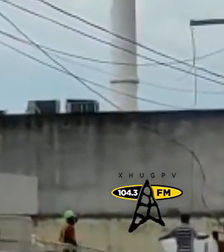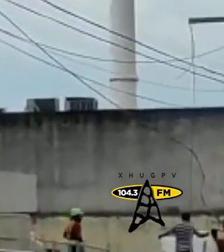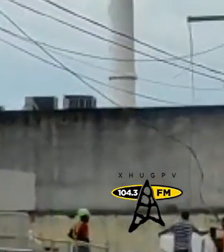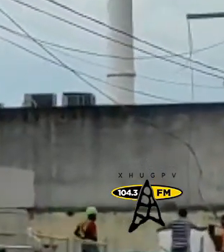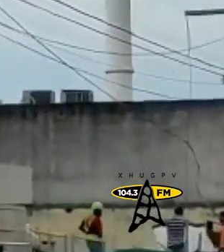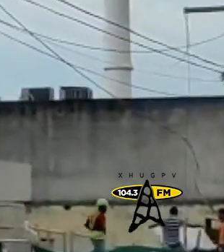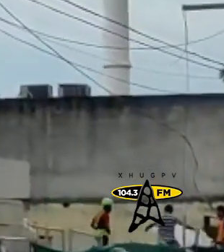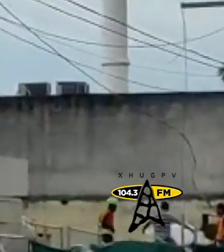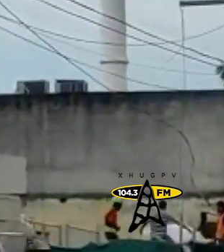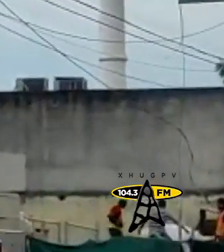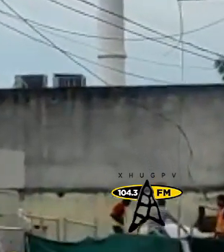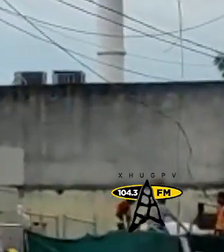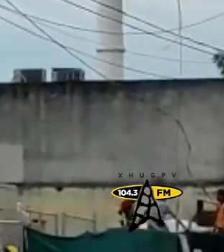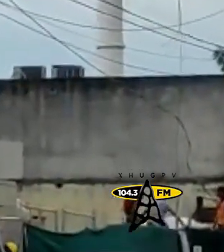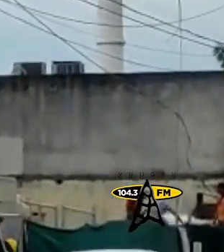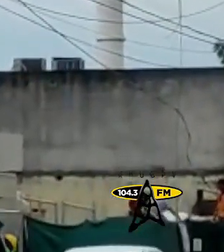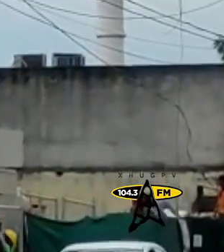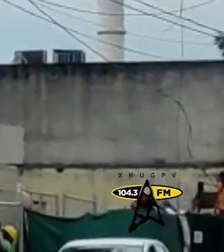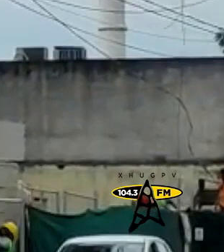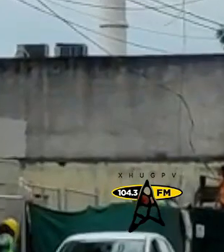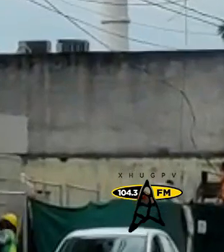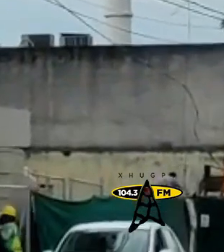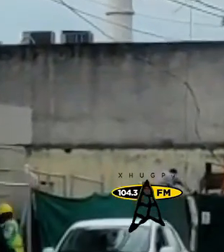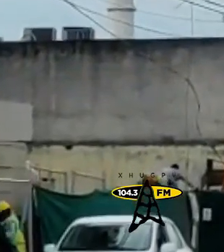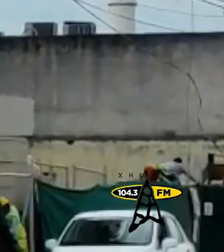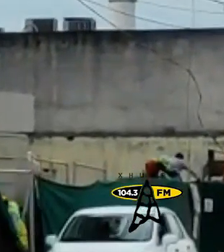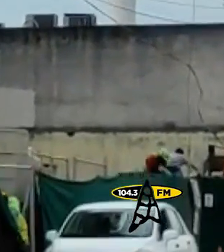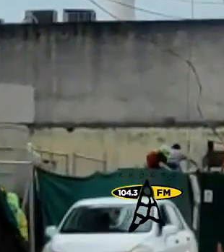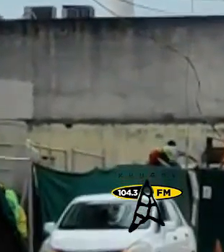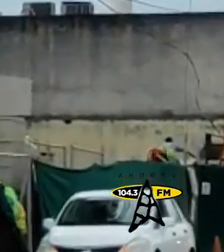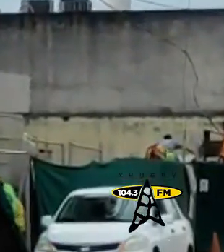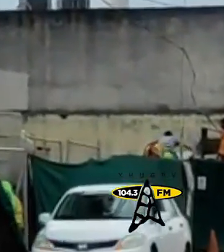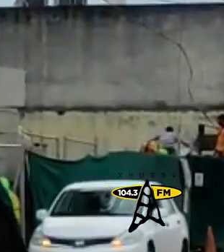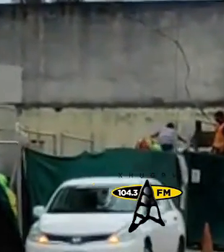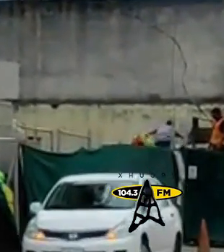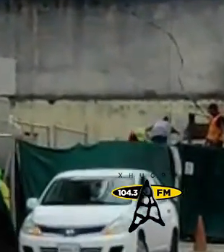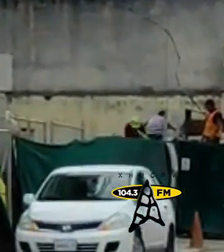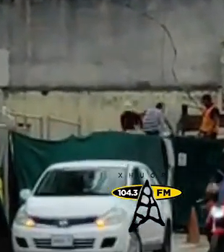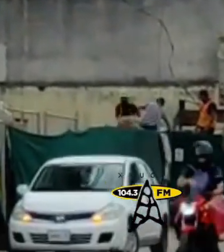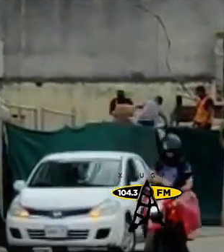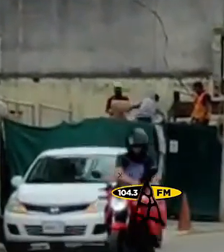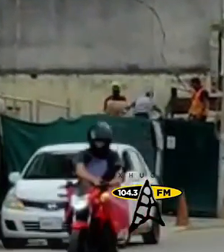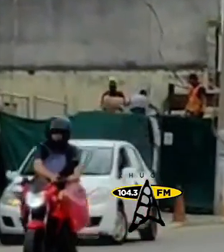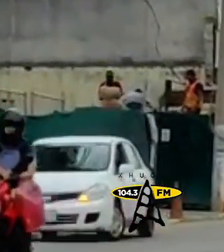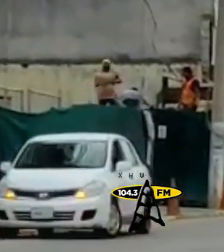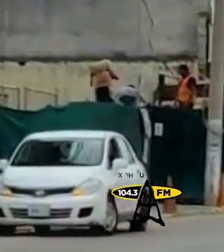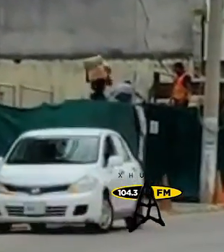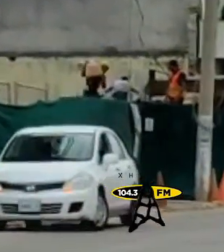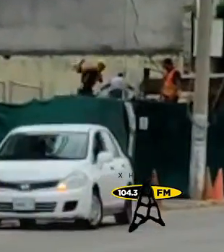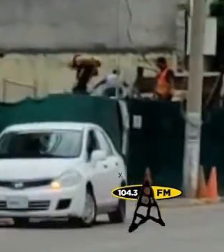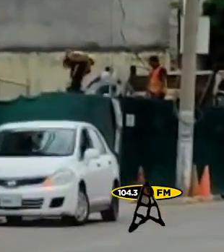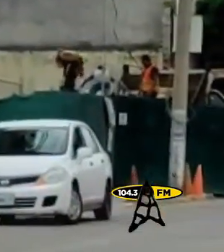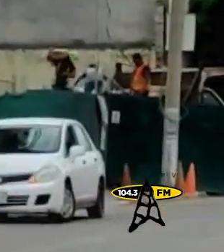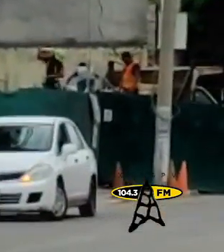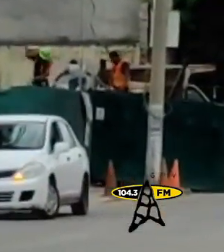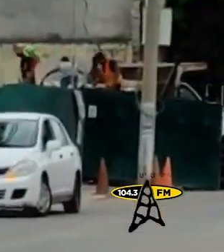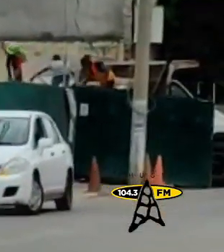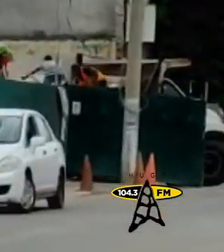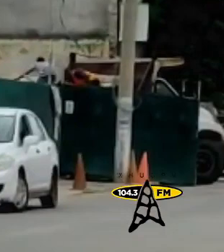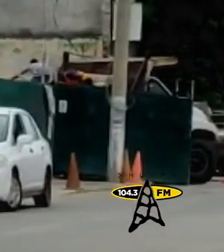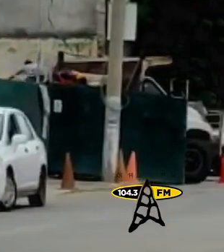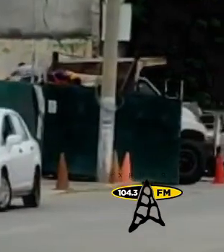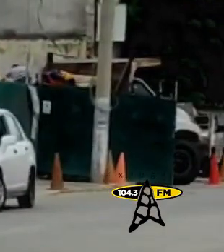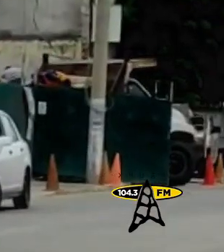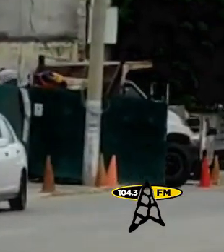permitirán desarrollos de esa naturaleza e incluso señaló que la Secretaría de Medio Ambiente es incorruptible y esto está muy por encima incluso